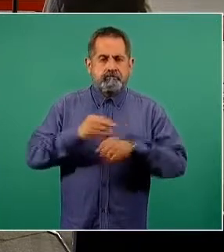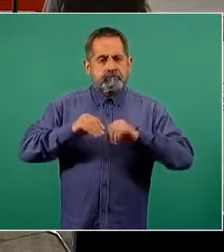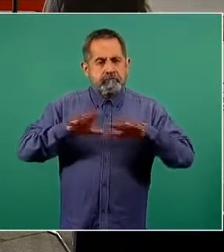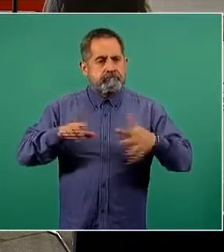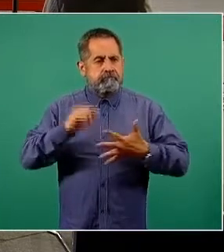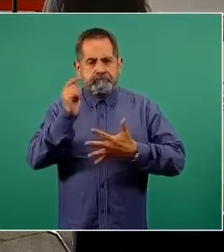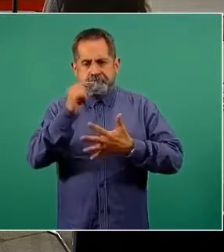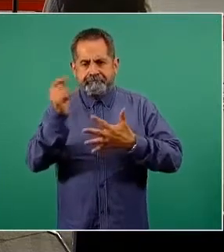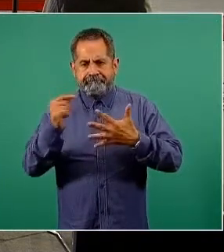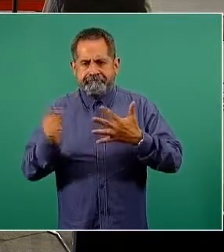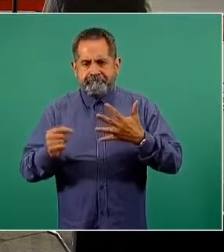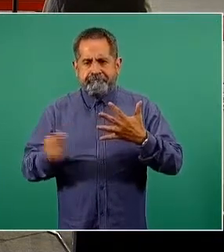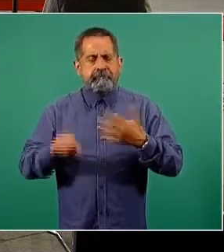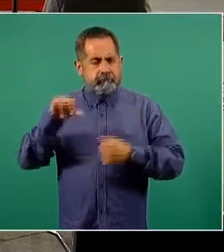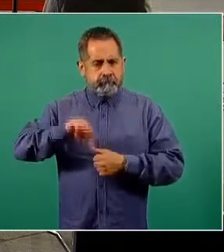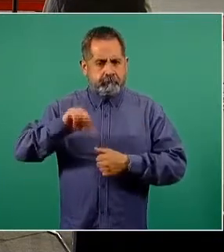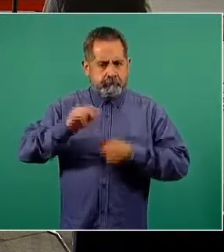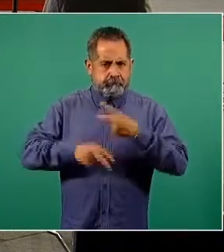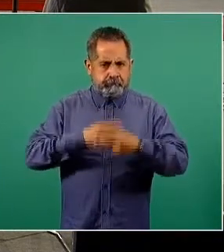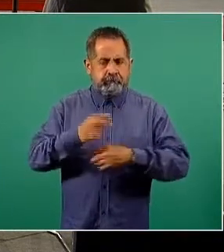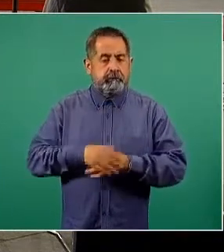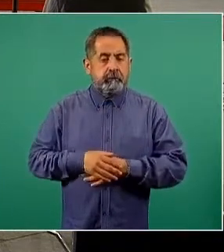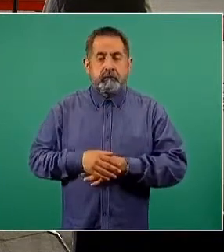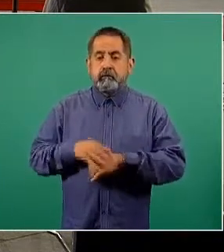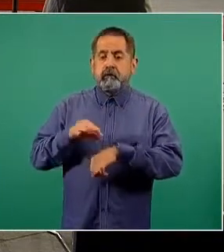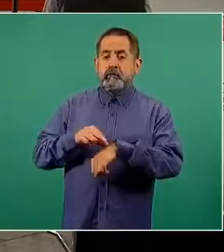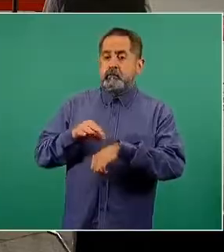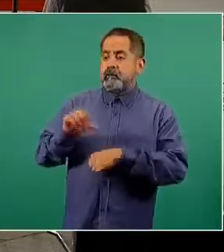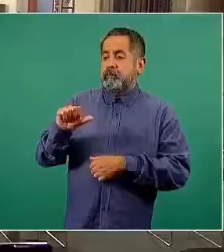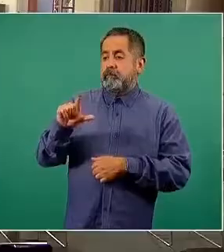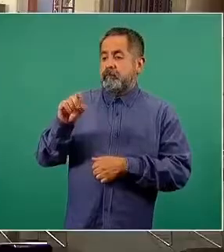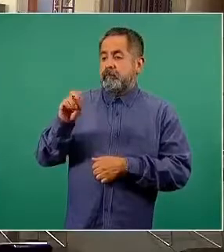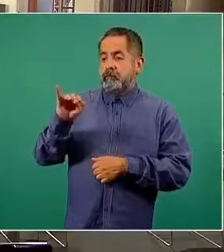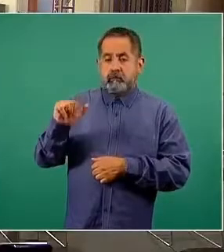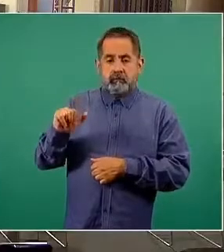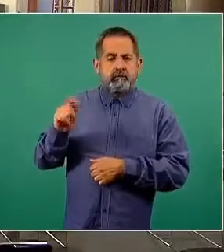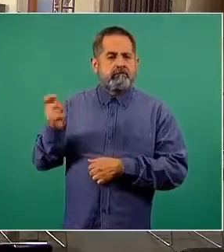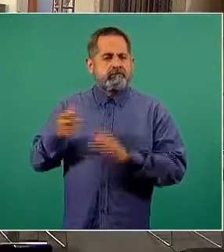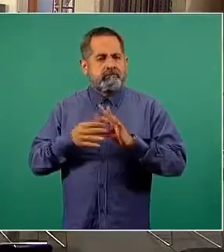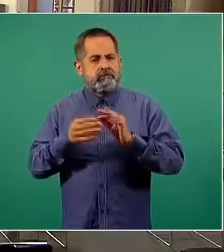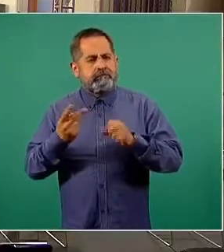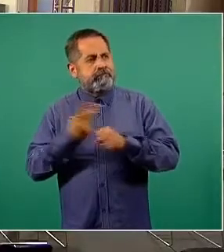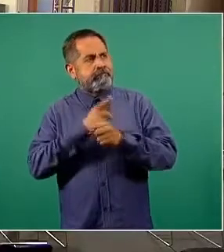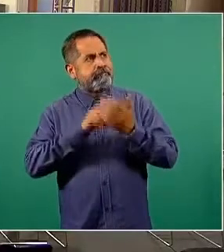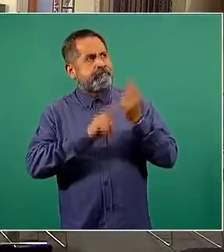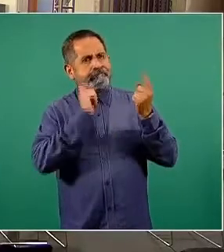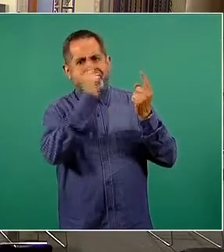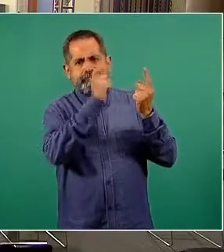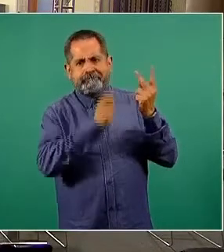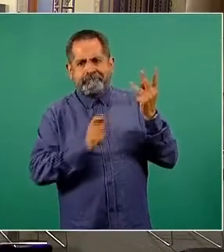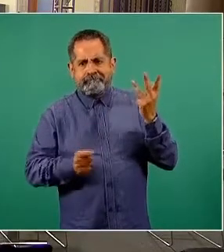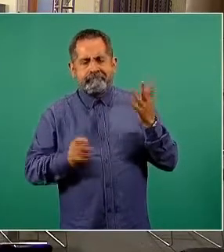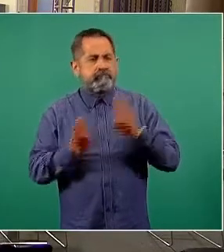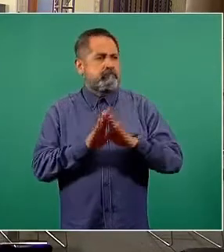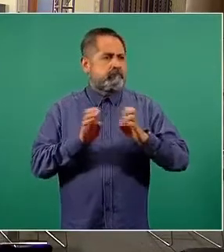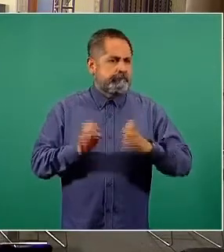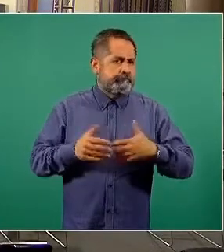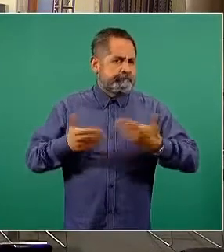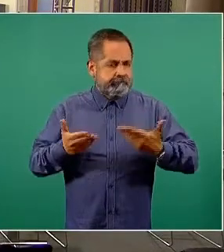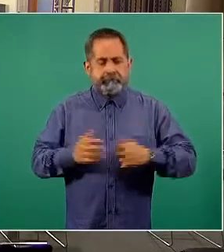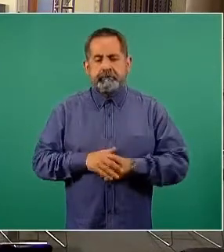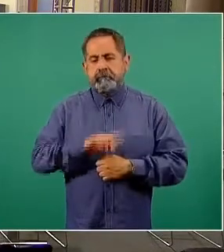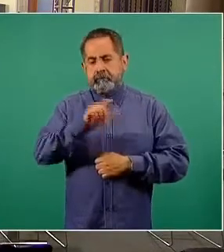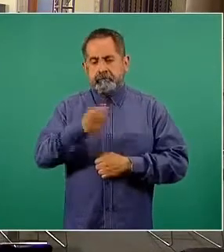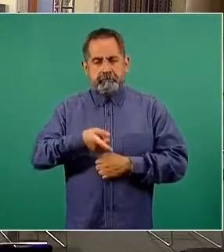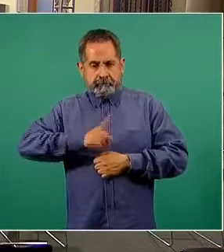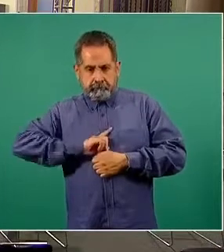información. El doctor Alomía presentará el estado que guarda la epidemia en México. Enseguida presentaré